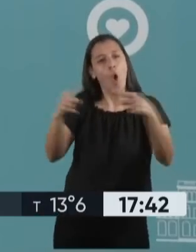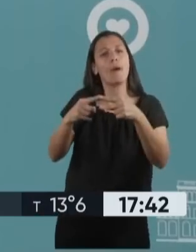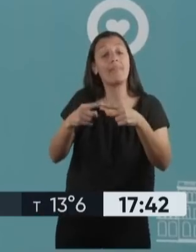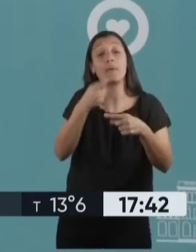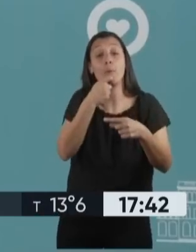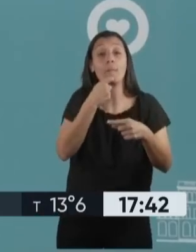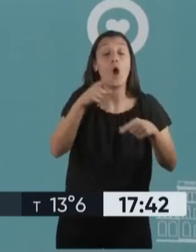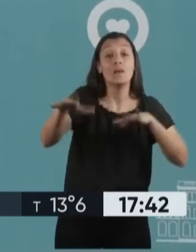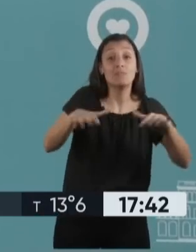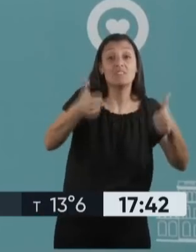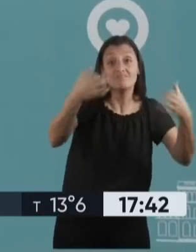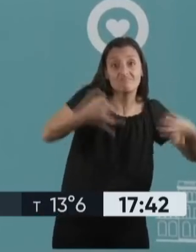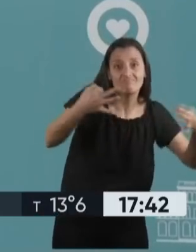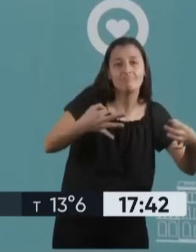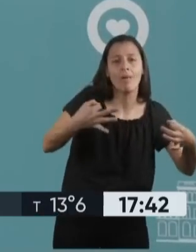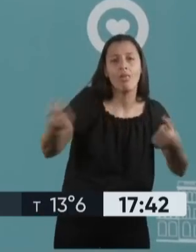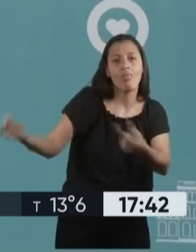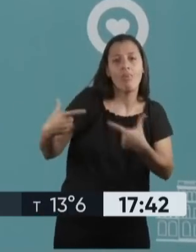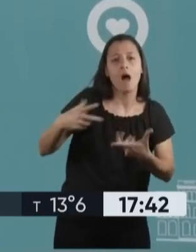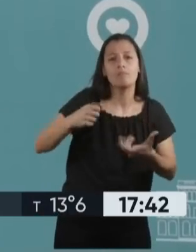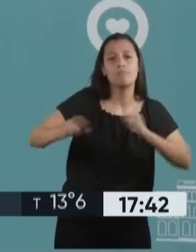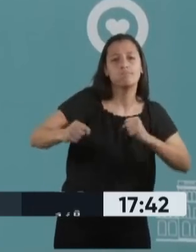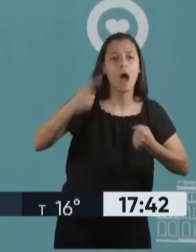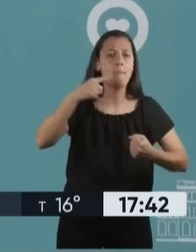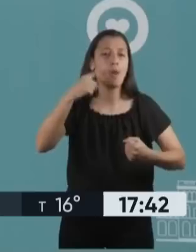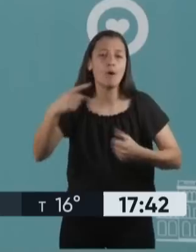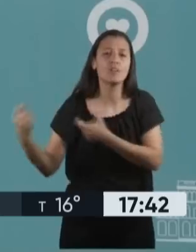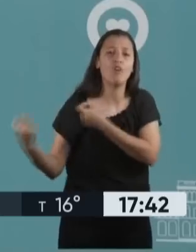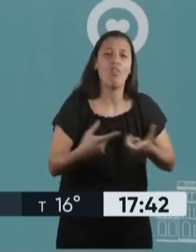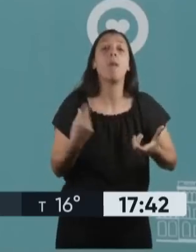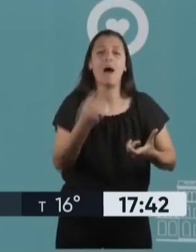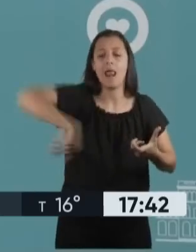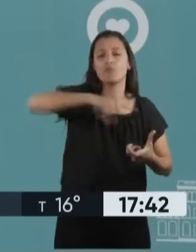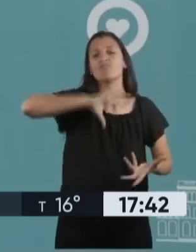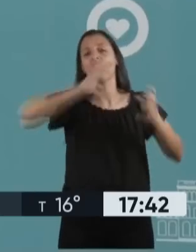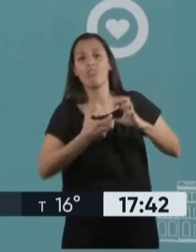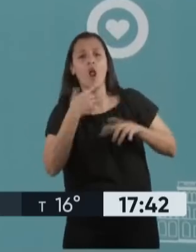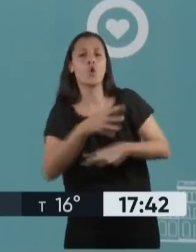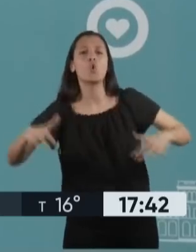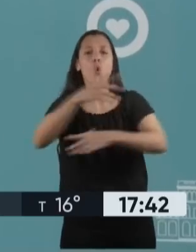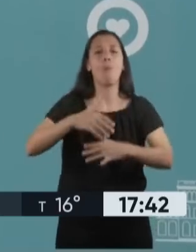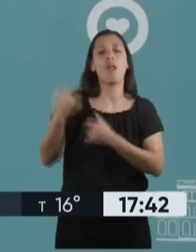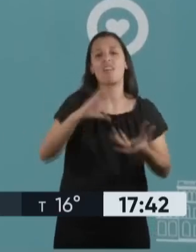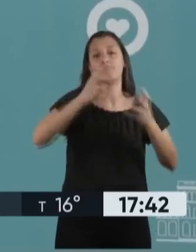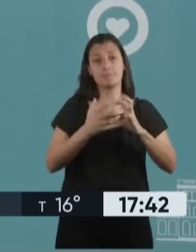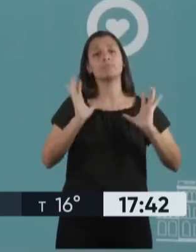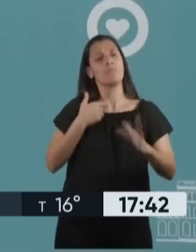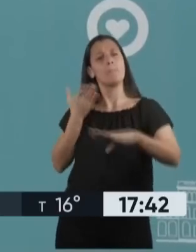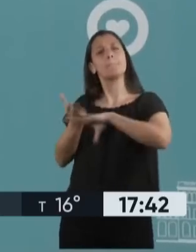van bien, tratan de generar determinado clima de desasosiego o de rumores. Lo que nosotros les